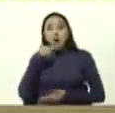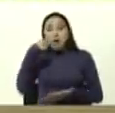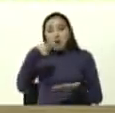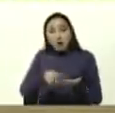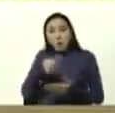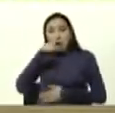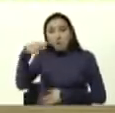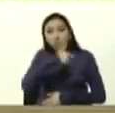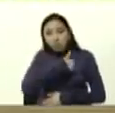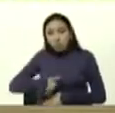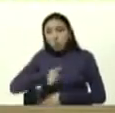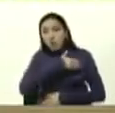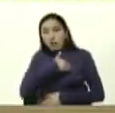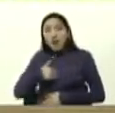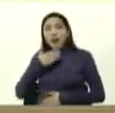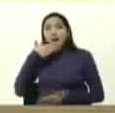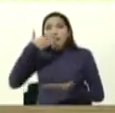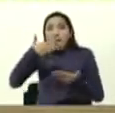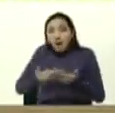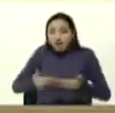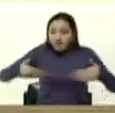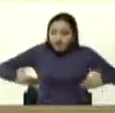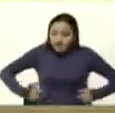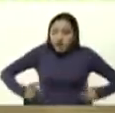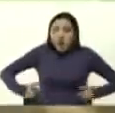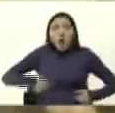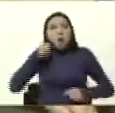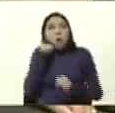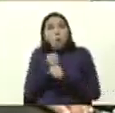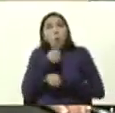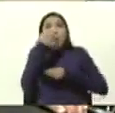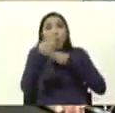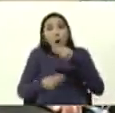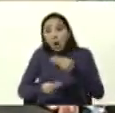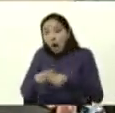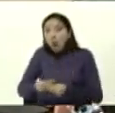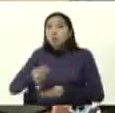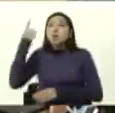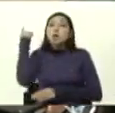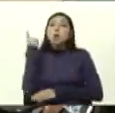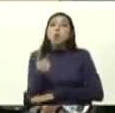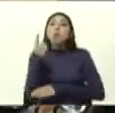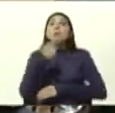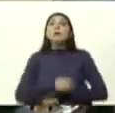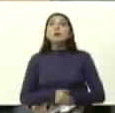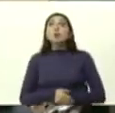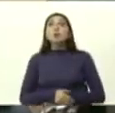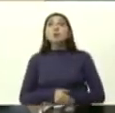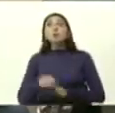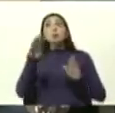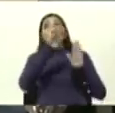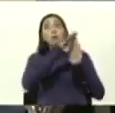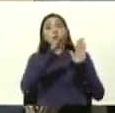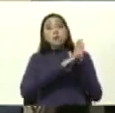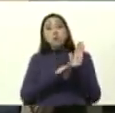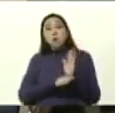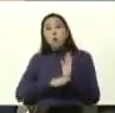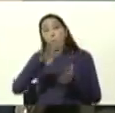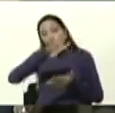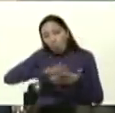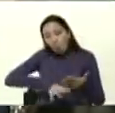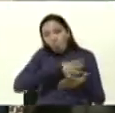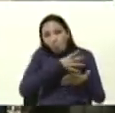Nicolás Maduro todo el empeño, el esfuerzo que se ha hecho para el cumplimiento del cronograma para esta nueva